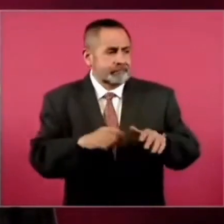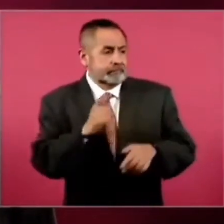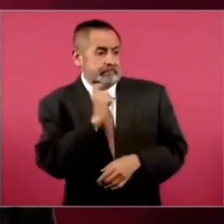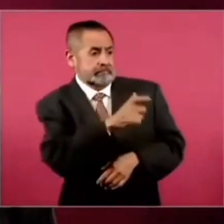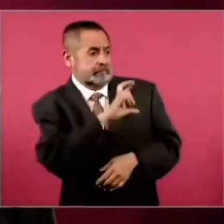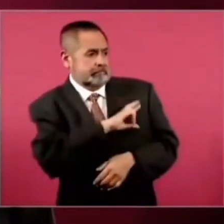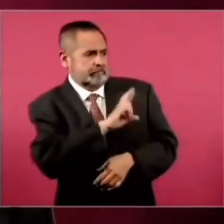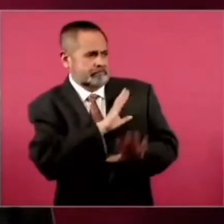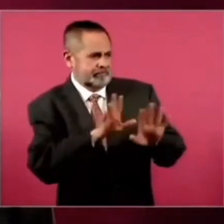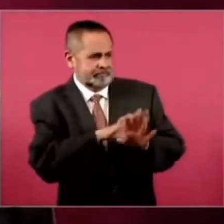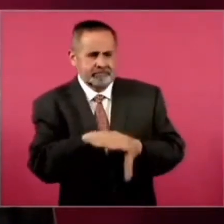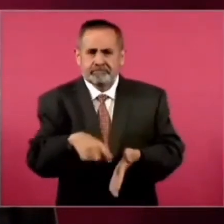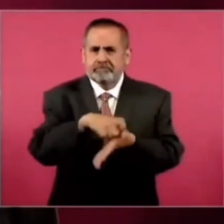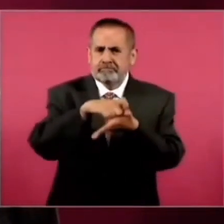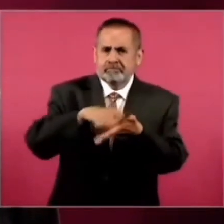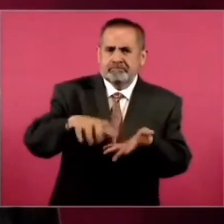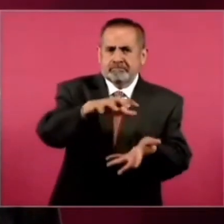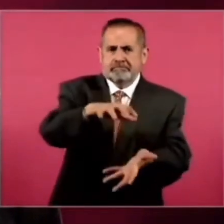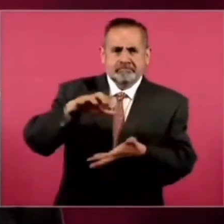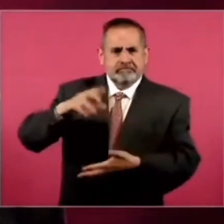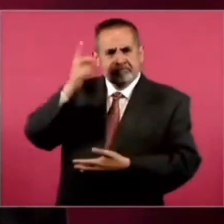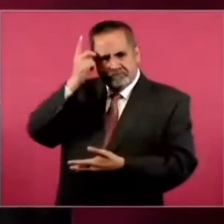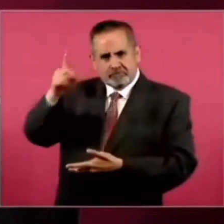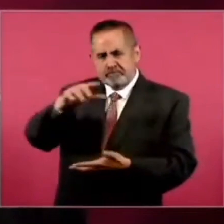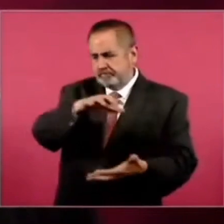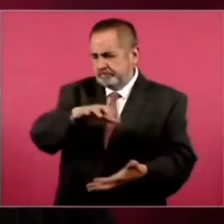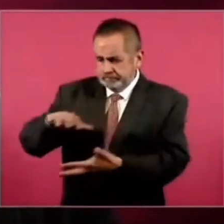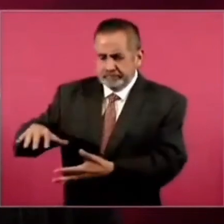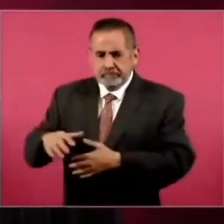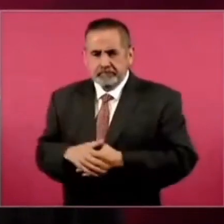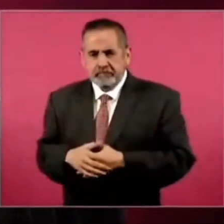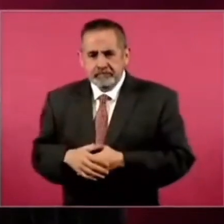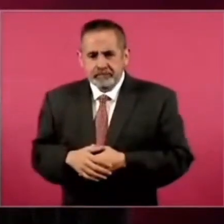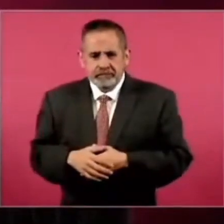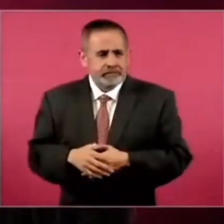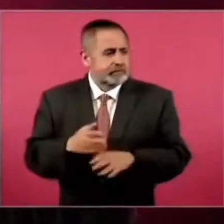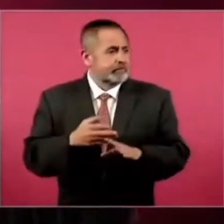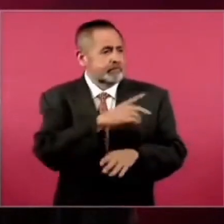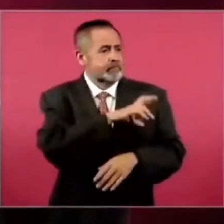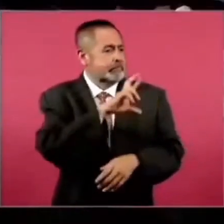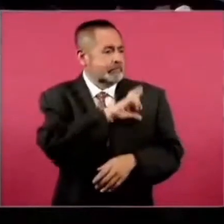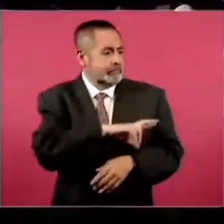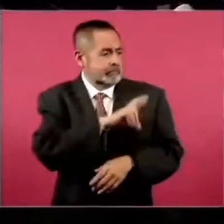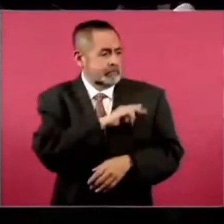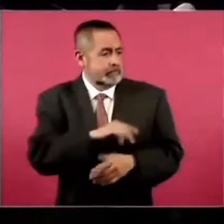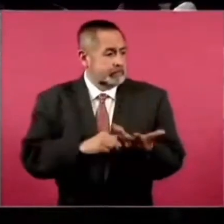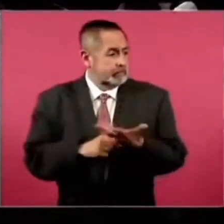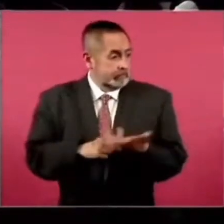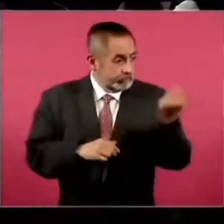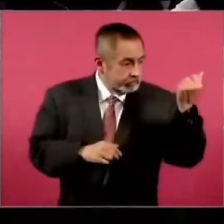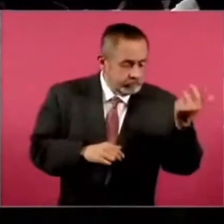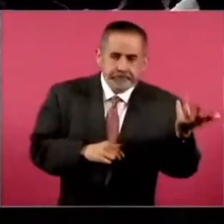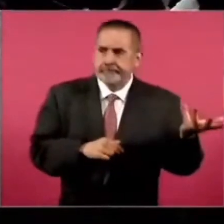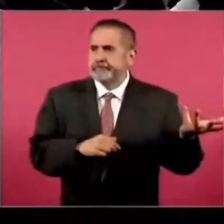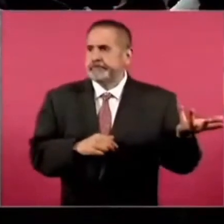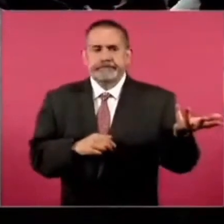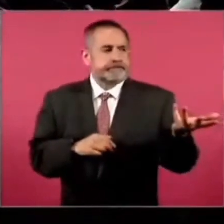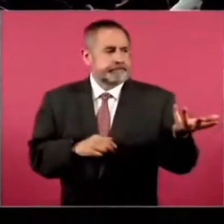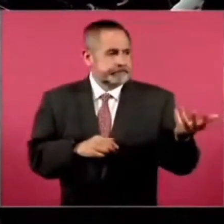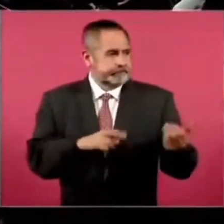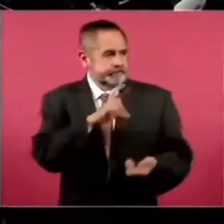que sean del ISSSTE los equipos rentados se los llevan y